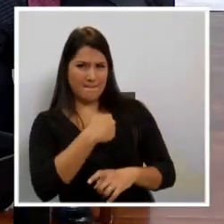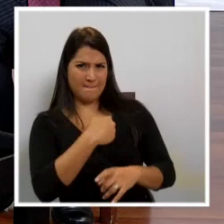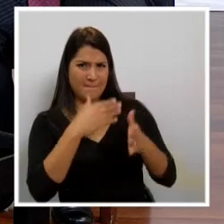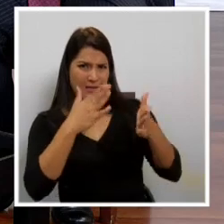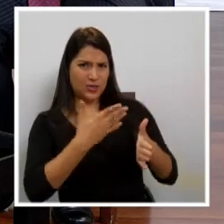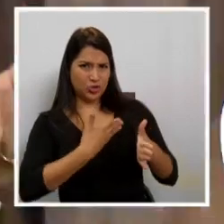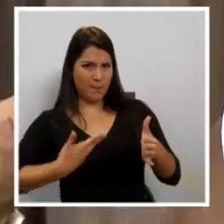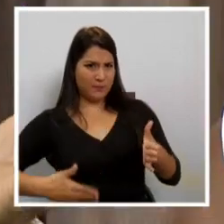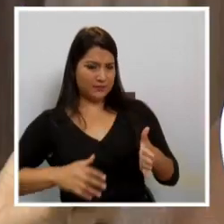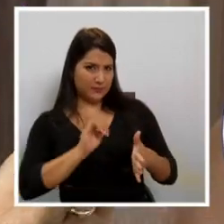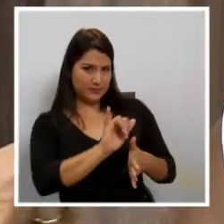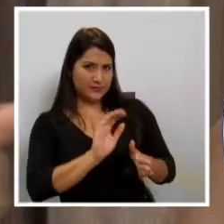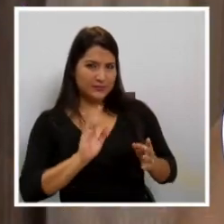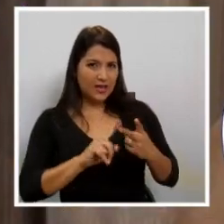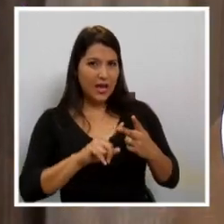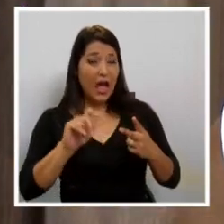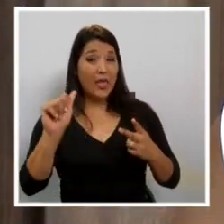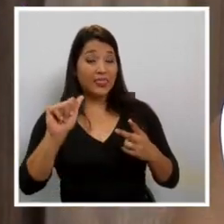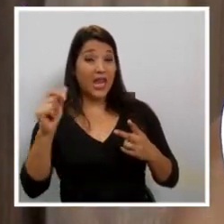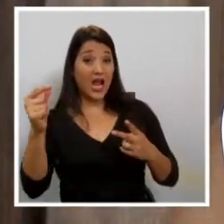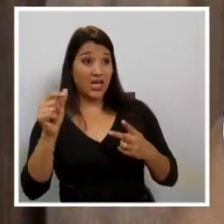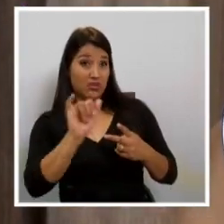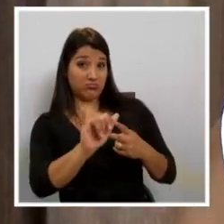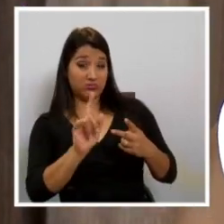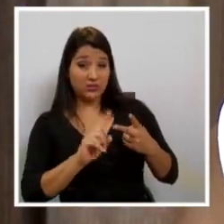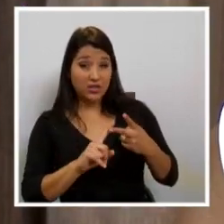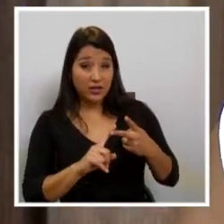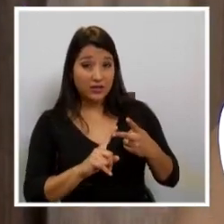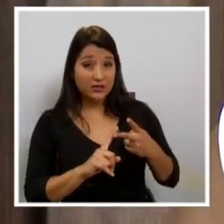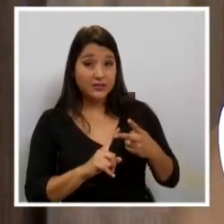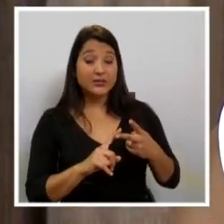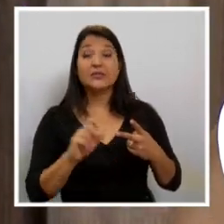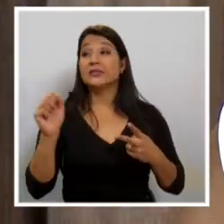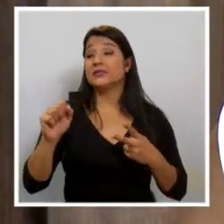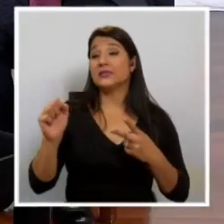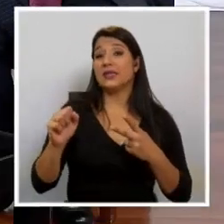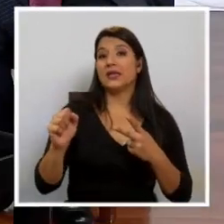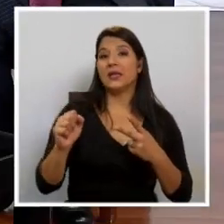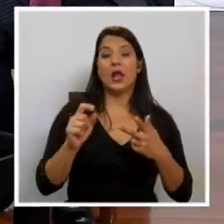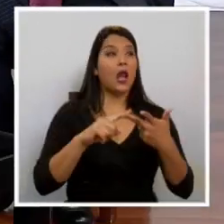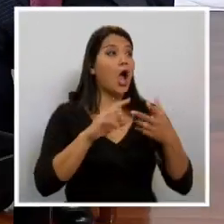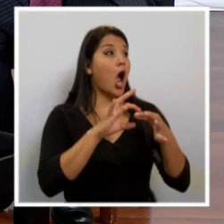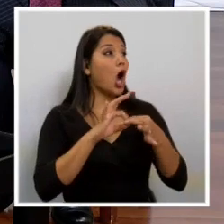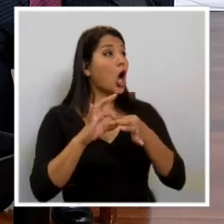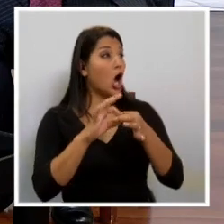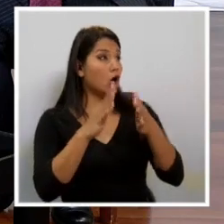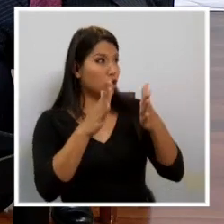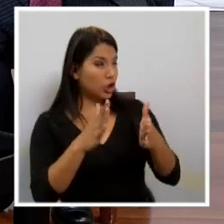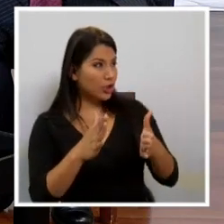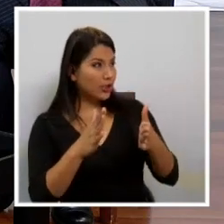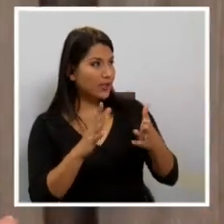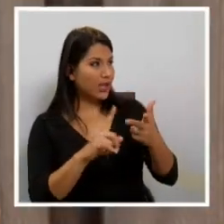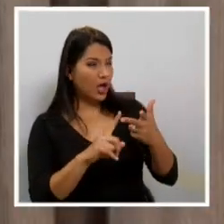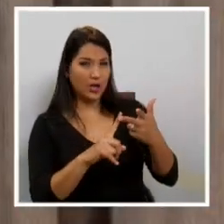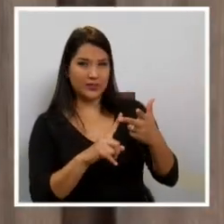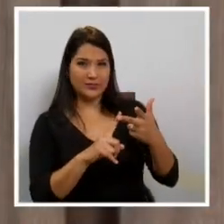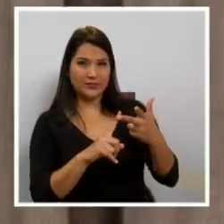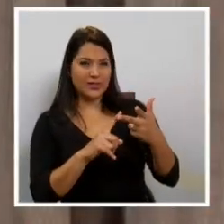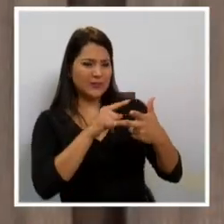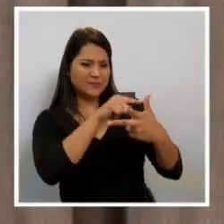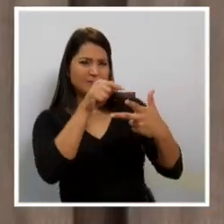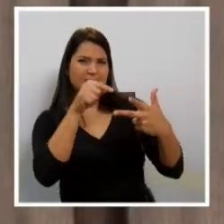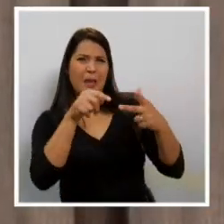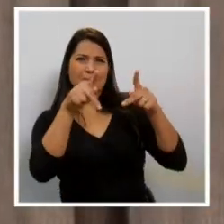está. Sí. André Garnier, ahí está. Entre más... La coordinadora, ¿verdad? Entre las figuras